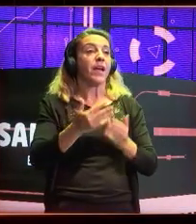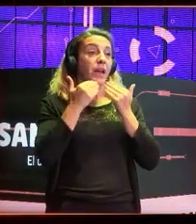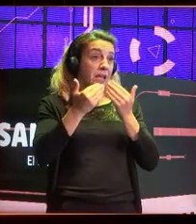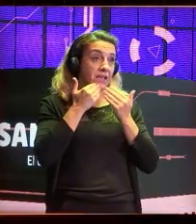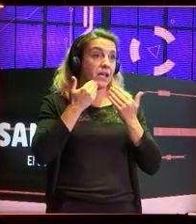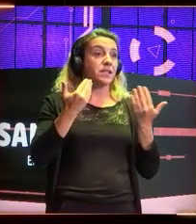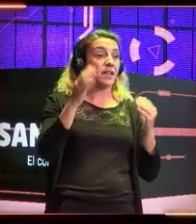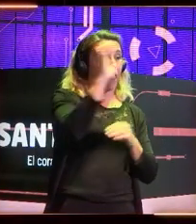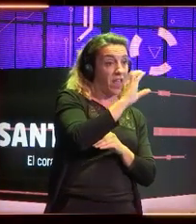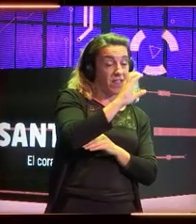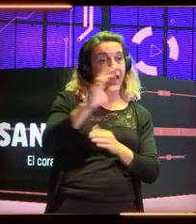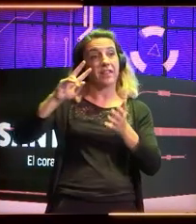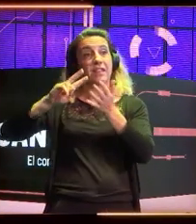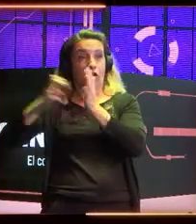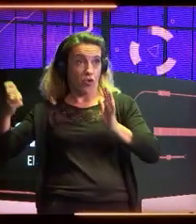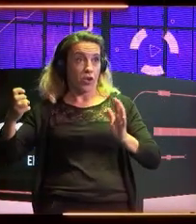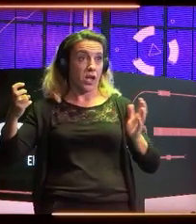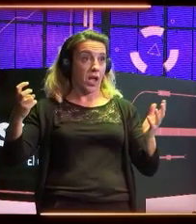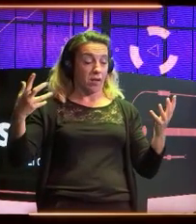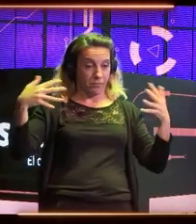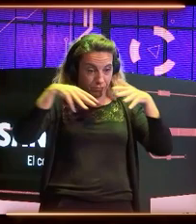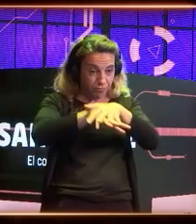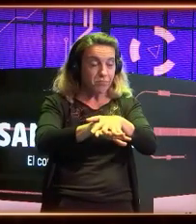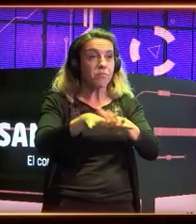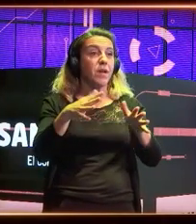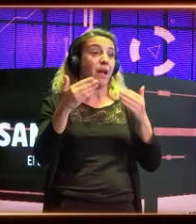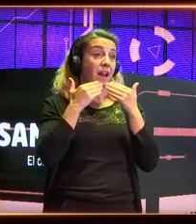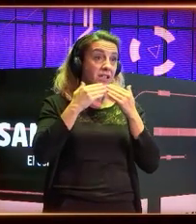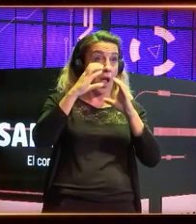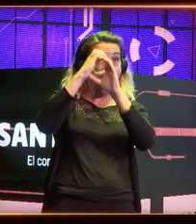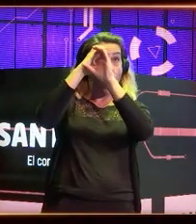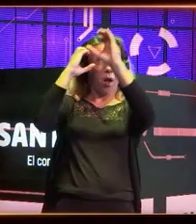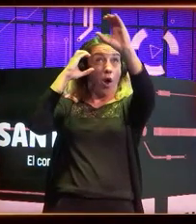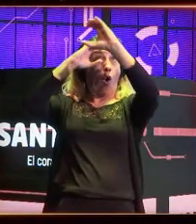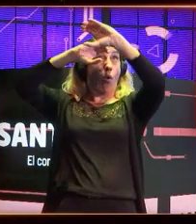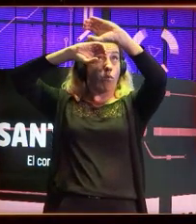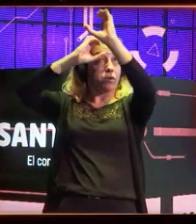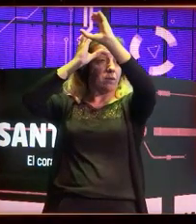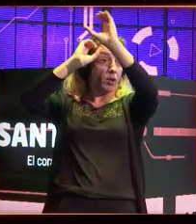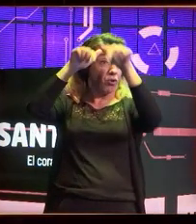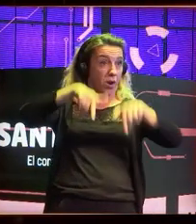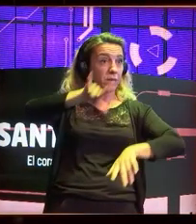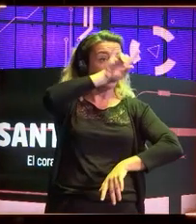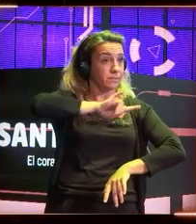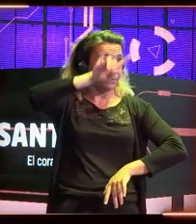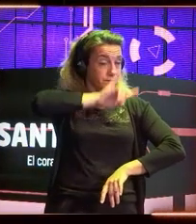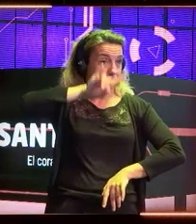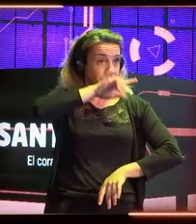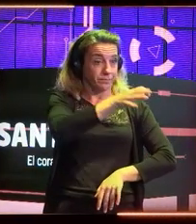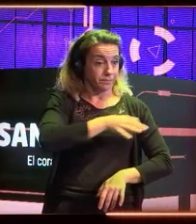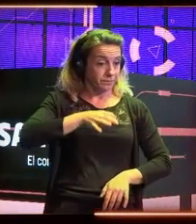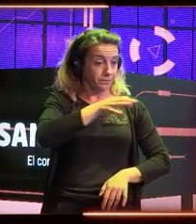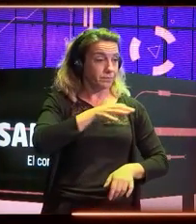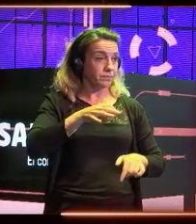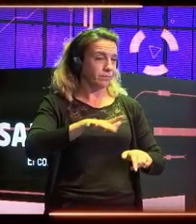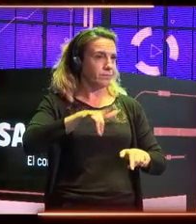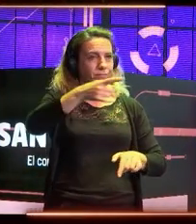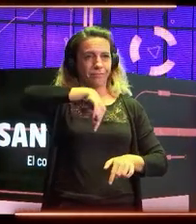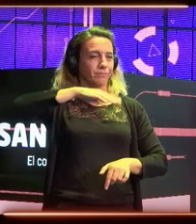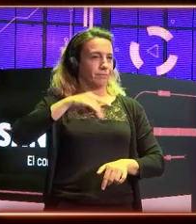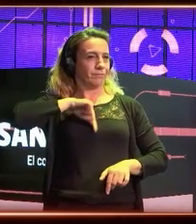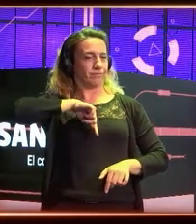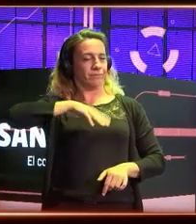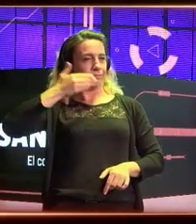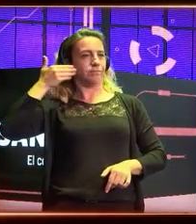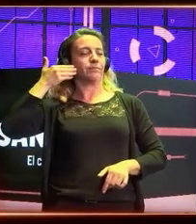tecnología con grandes observatorios como ejemplos que tenemos aquí en nuestras islas en las Islas Canarias eh Muy orgullosamente